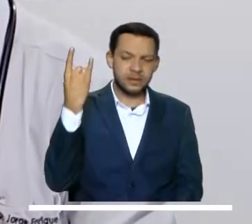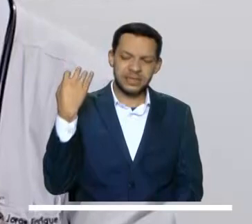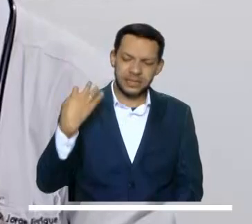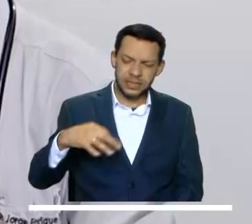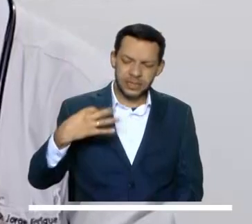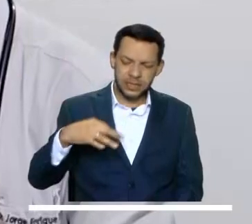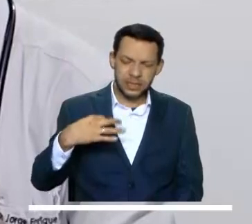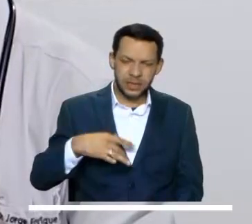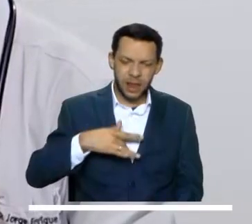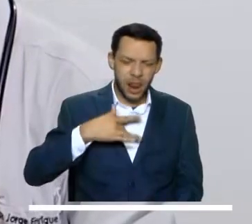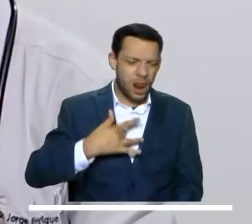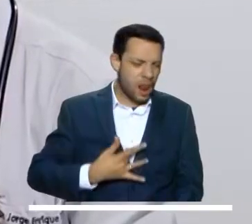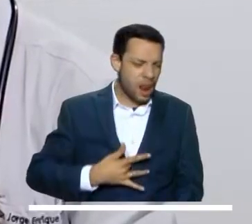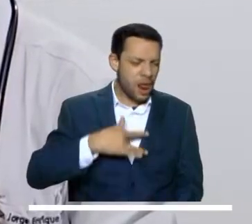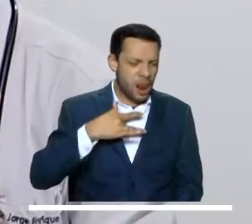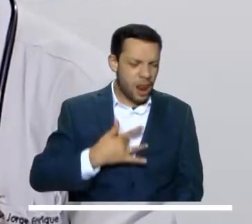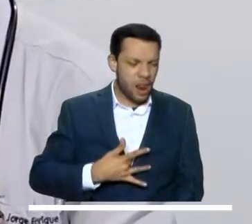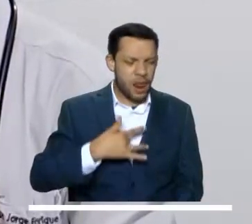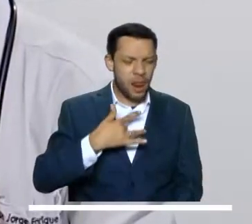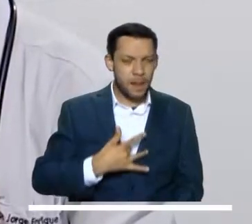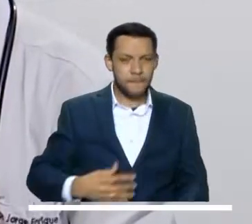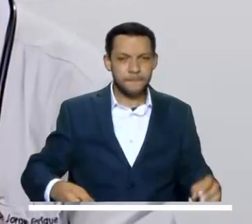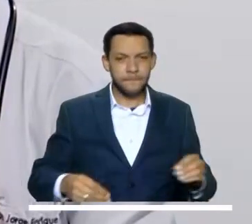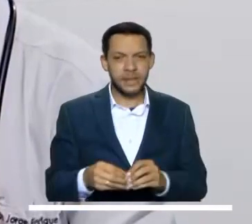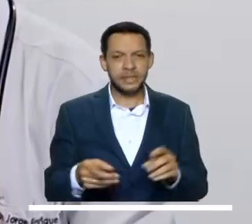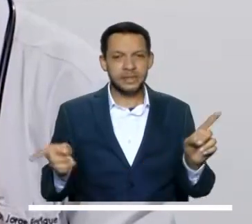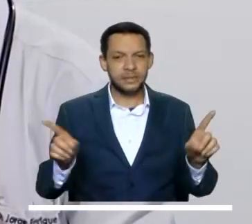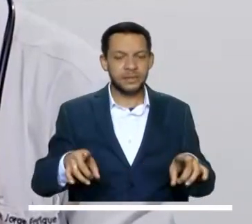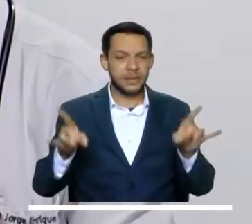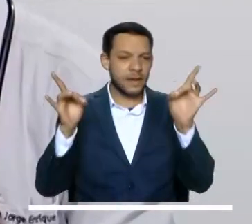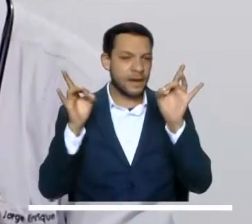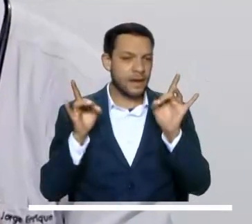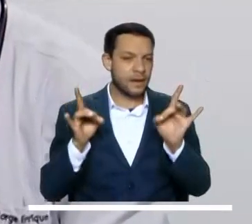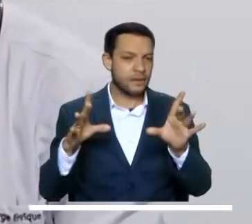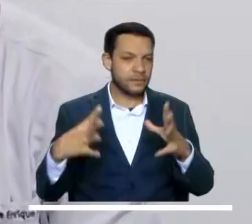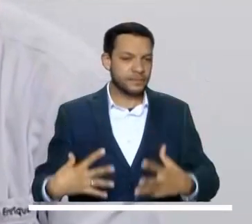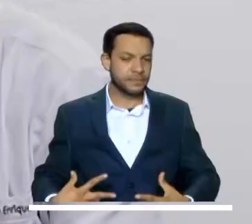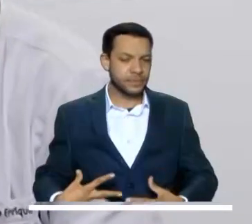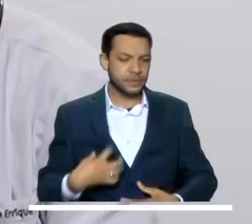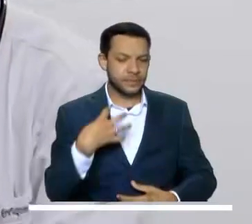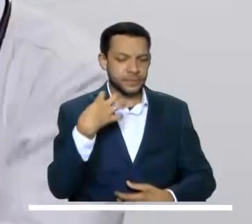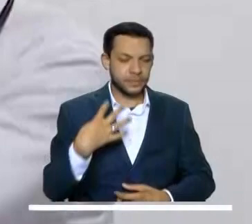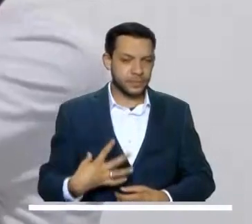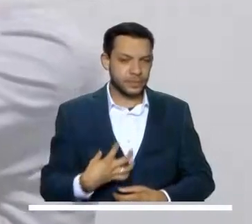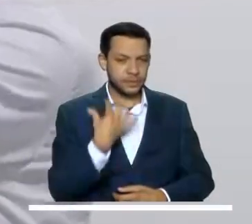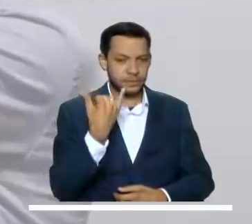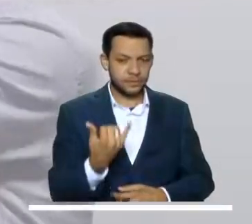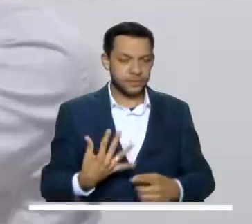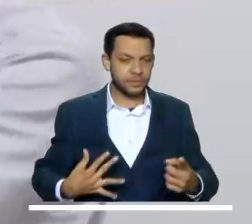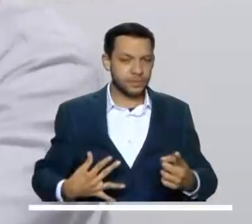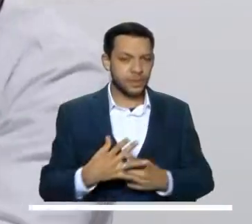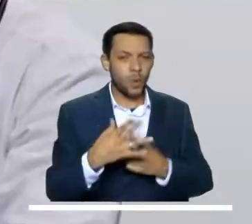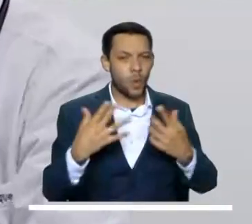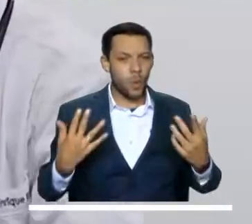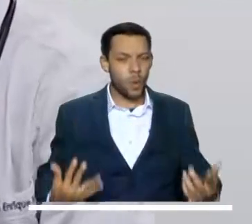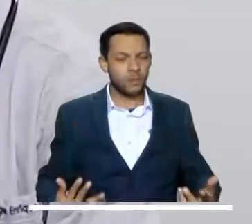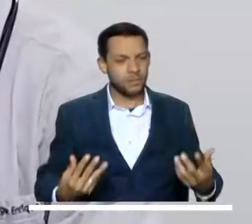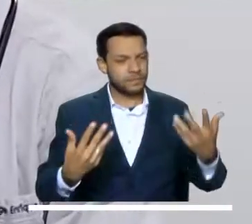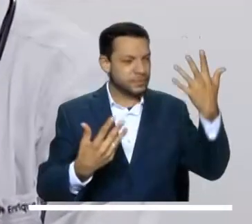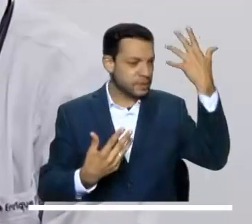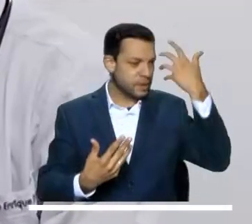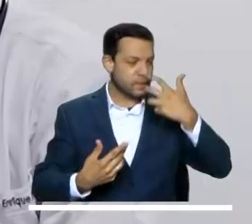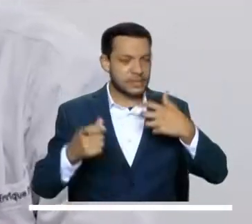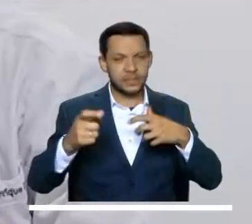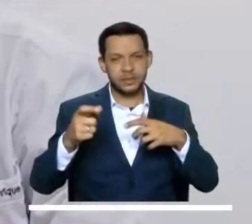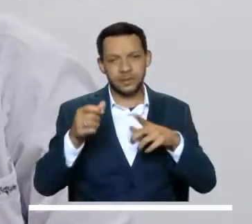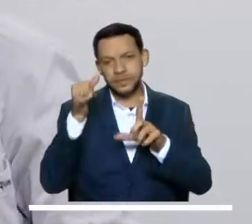irritación o una mala alimentación, como algo tan grave como puede llegar a ser un cáncer. Y únicamente se diagnostica a través de... Un procedimiento